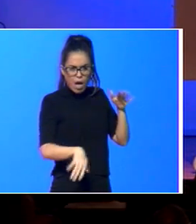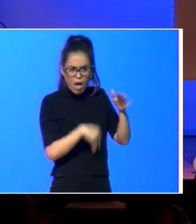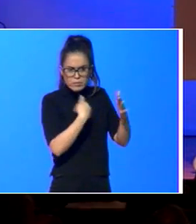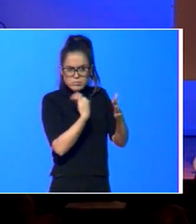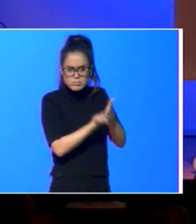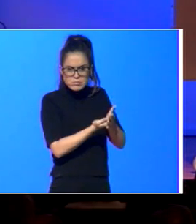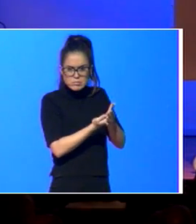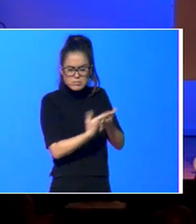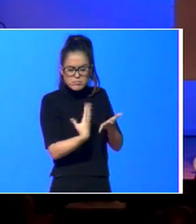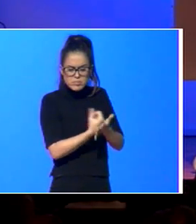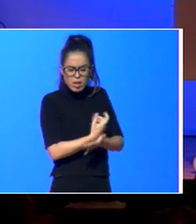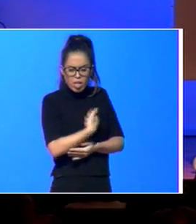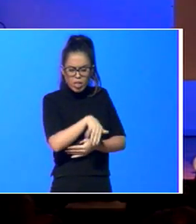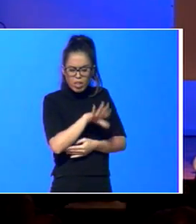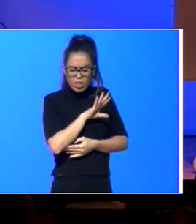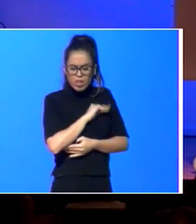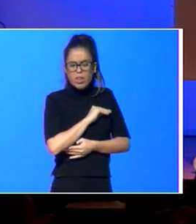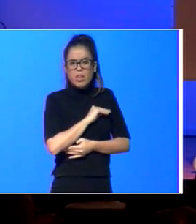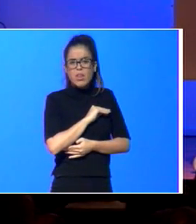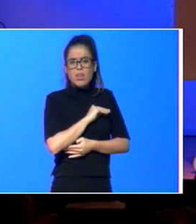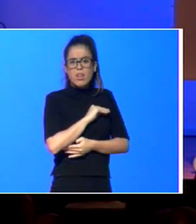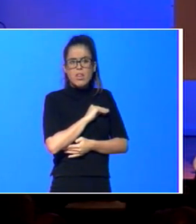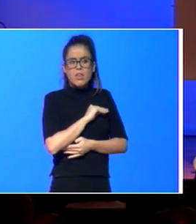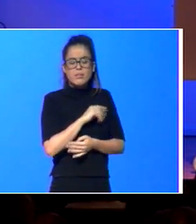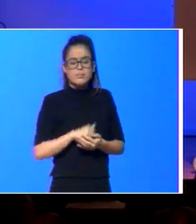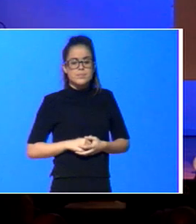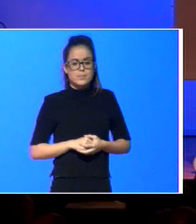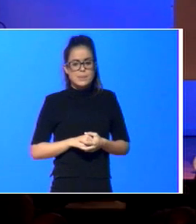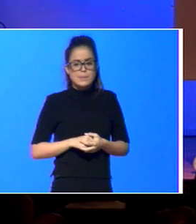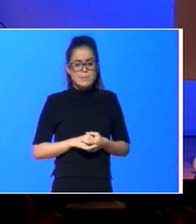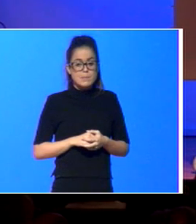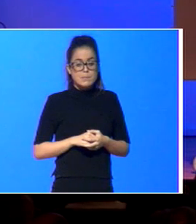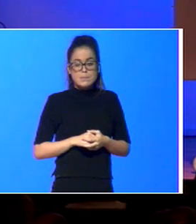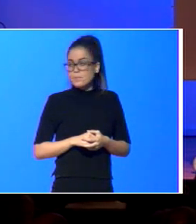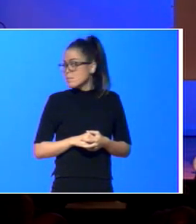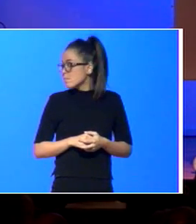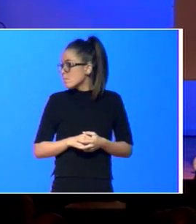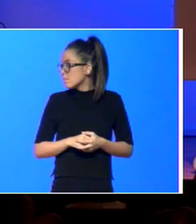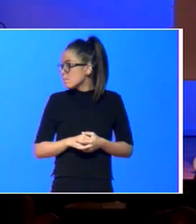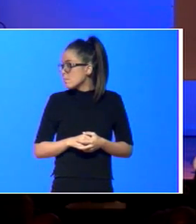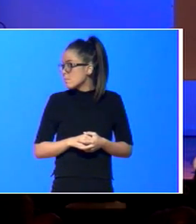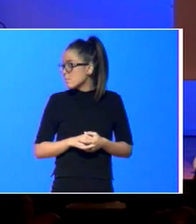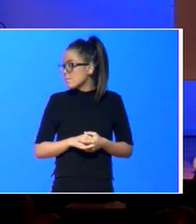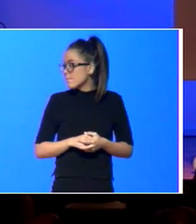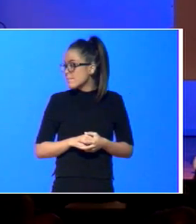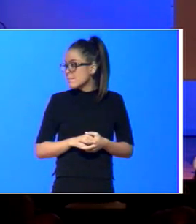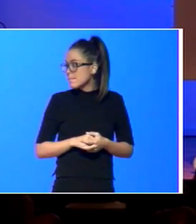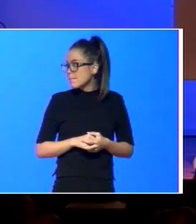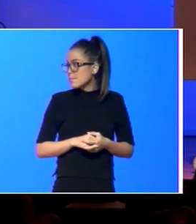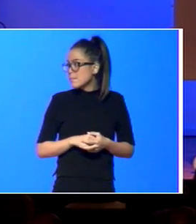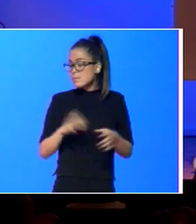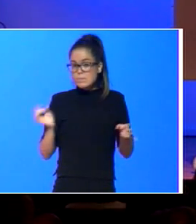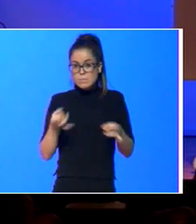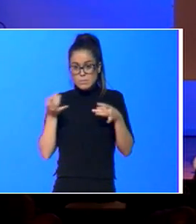garien argi bardinen barruan, ez? Horrek nire ustez... Está diciendo que la